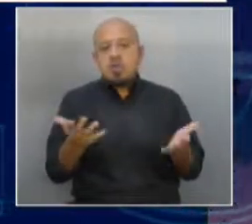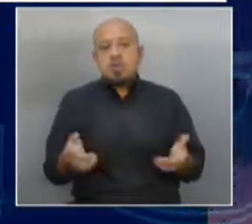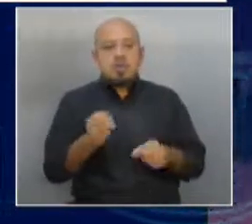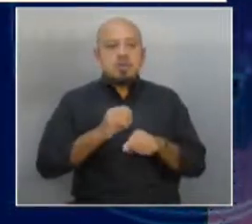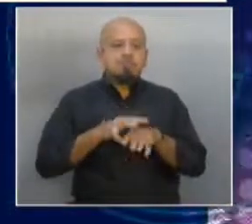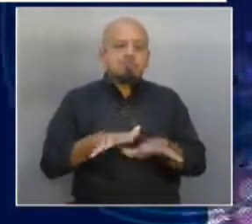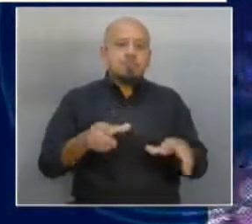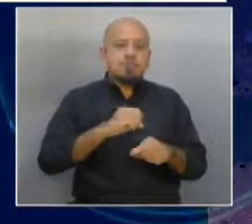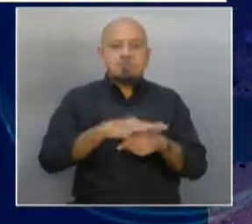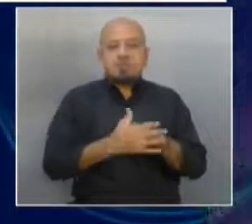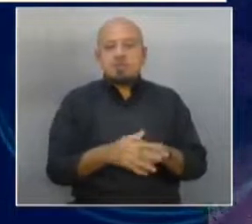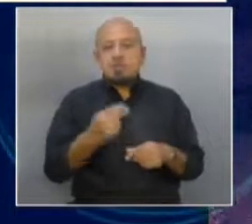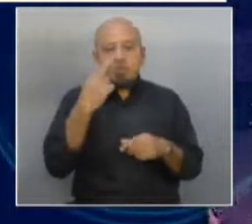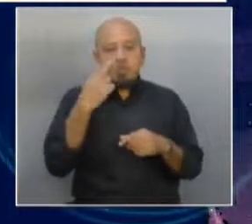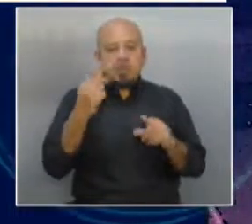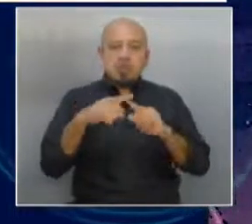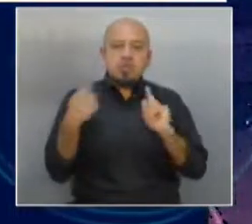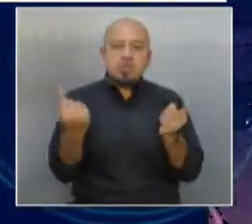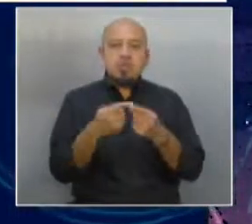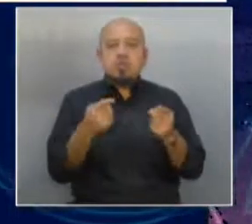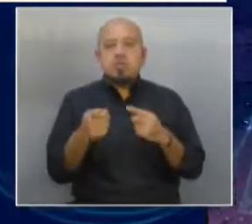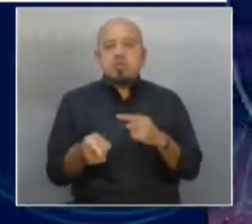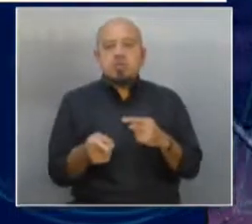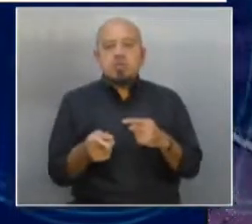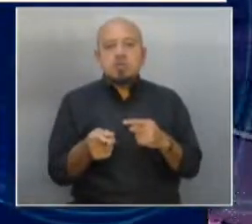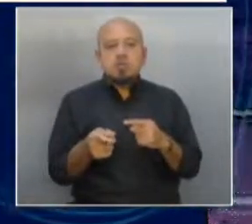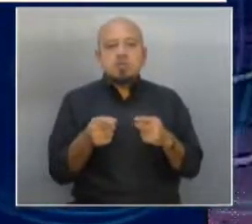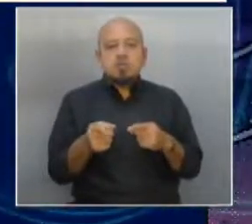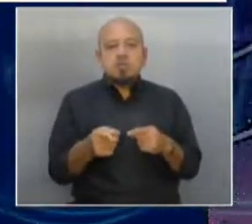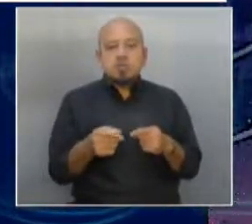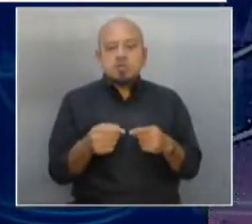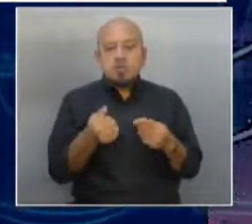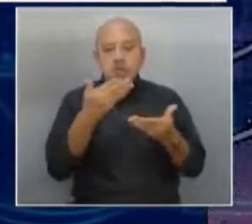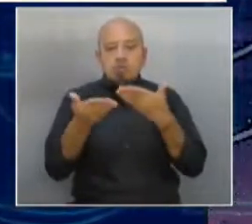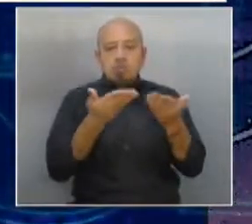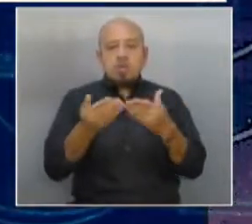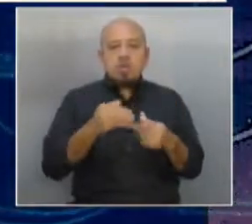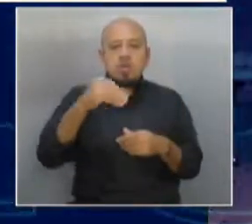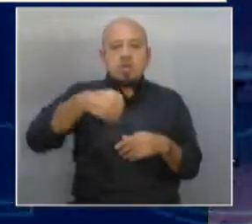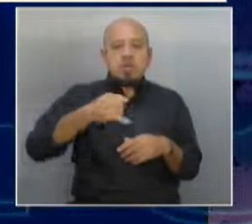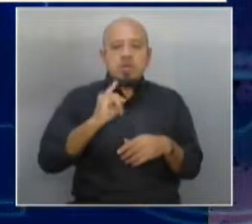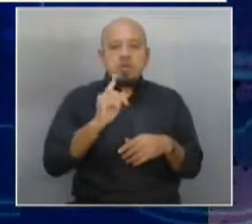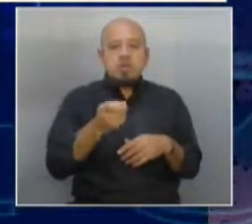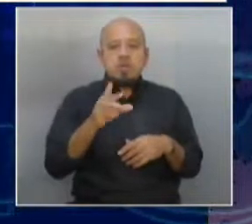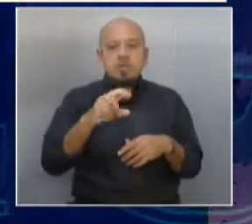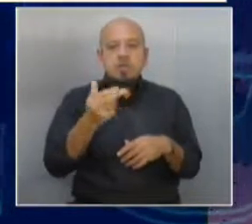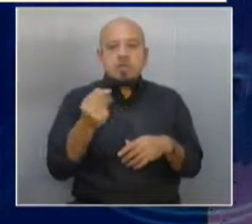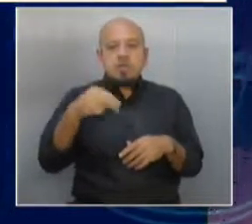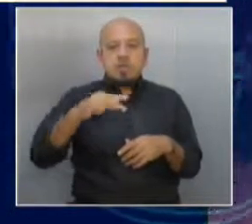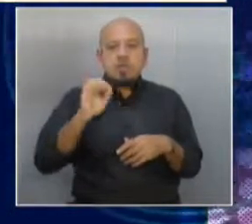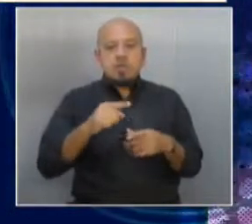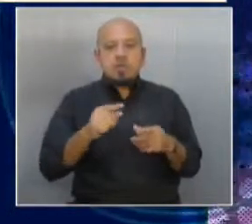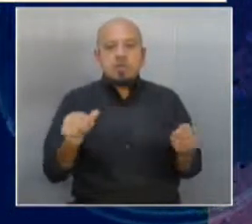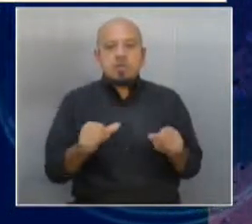todos, y uno de esos lugares que golpeó fue el proyecto de la murga migrante. Entonces, cuando reiniciamos el proceso